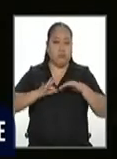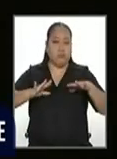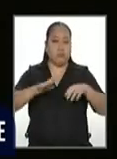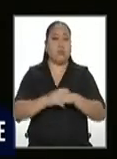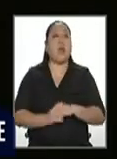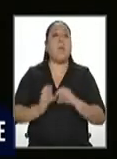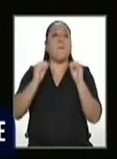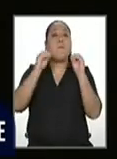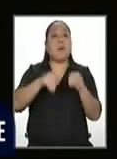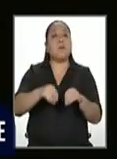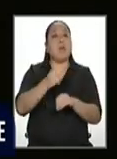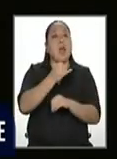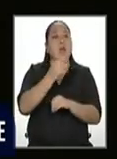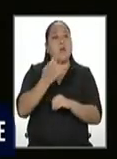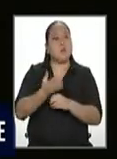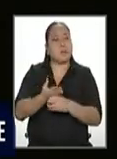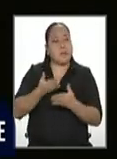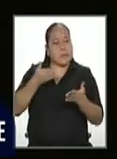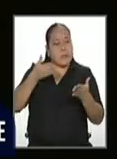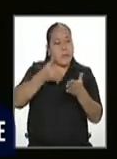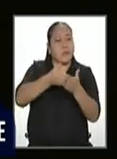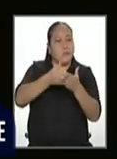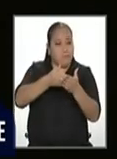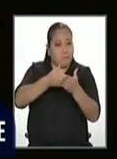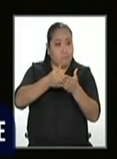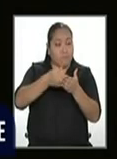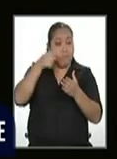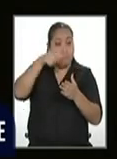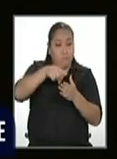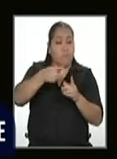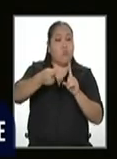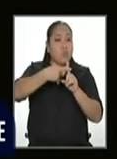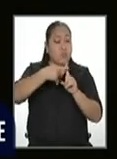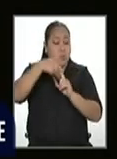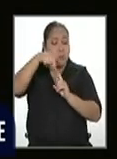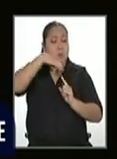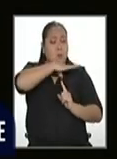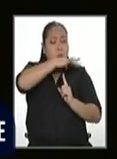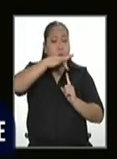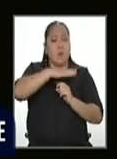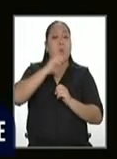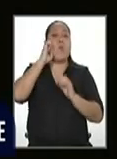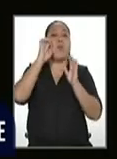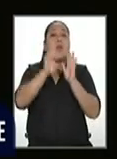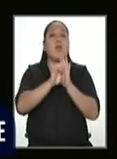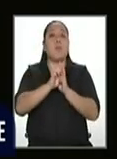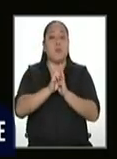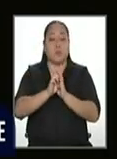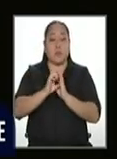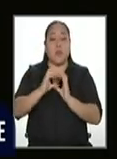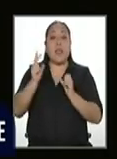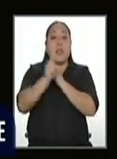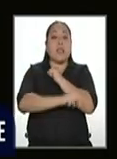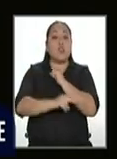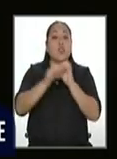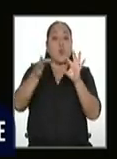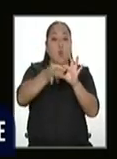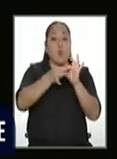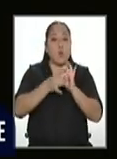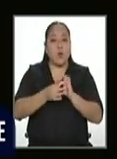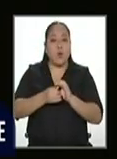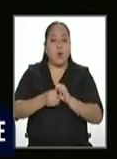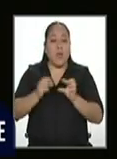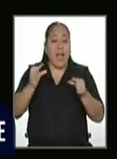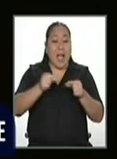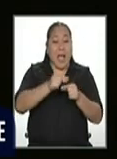generado algunos impactos positivos en nuestro medio ambiente. Por ejemplo, según Naciones Unidas, las emisiones de los gases de